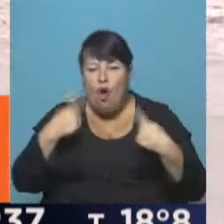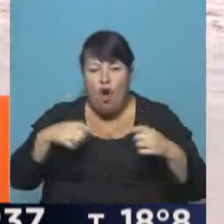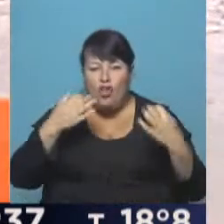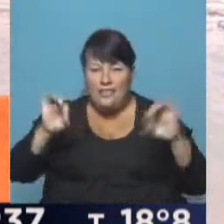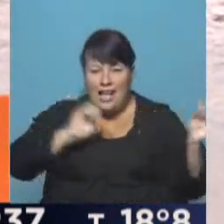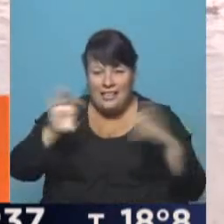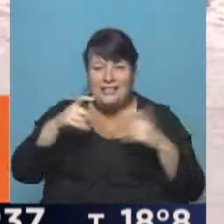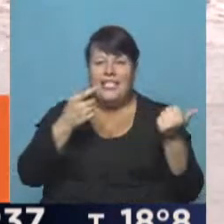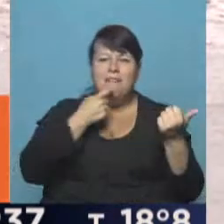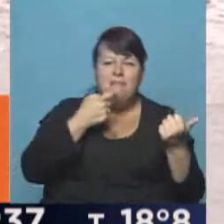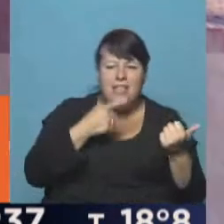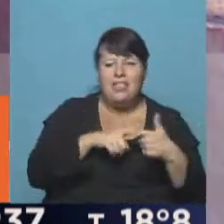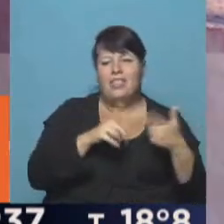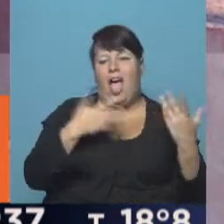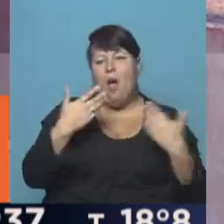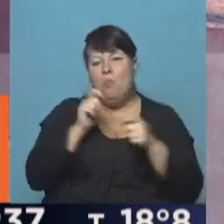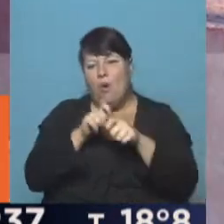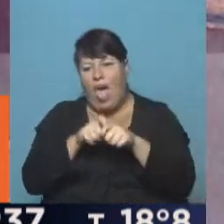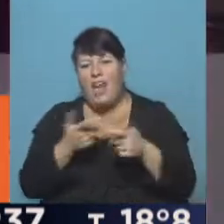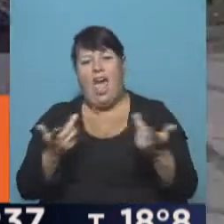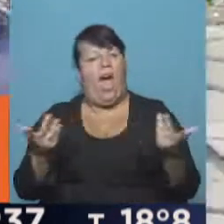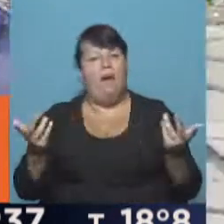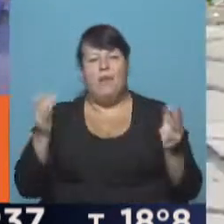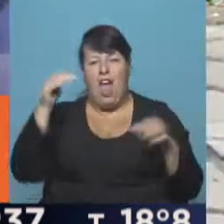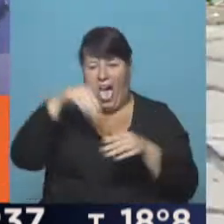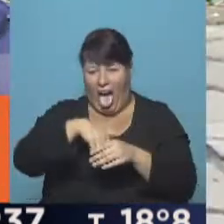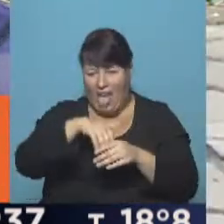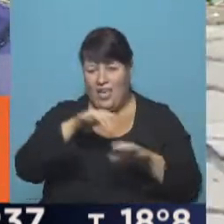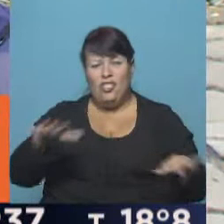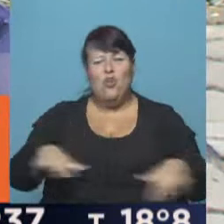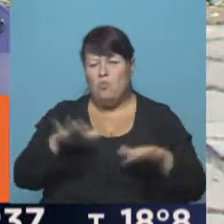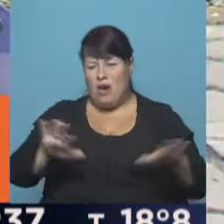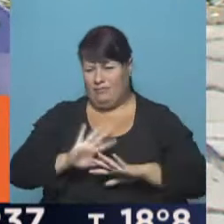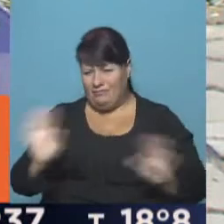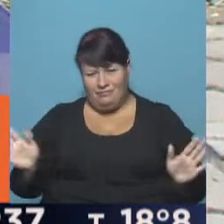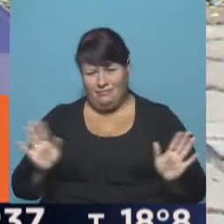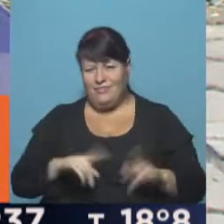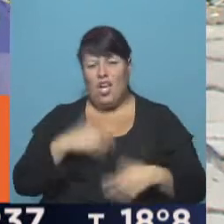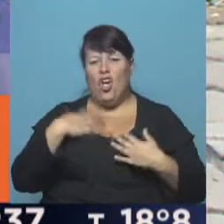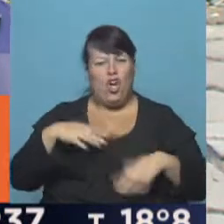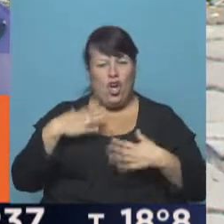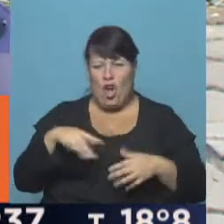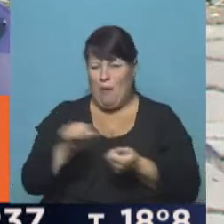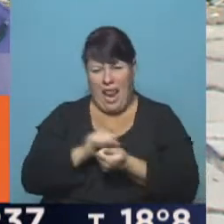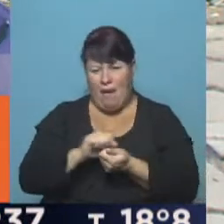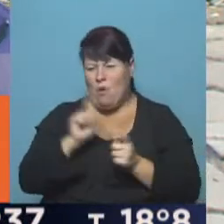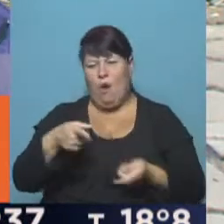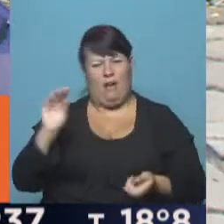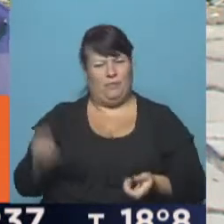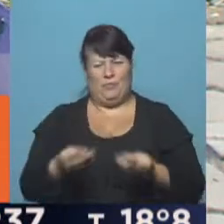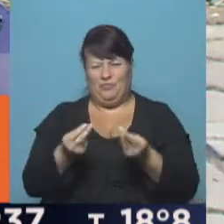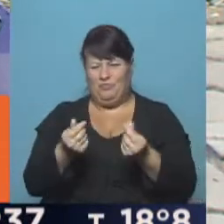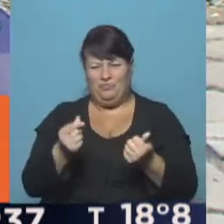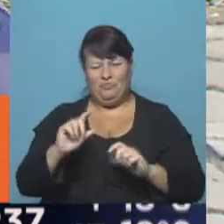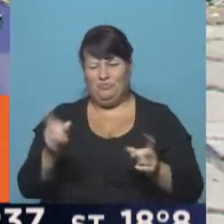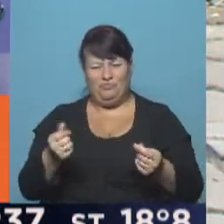aquellas cosas de metal que por ahí se pueden reparar, pero adentro no, los muebles no sirven nada, la ropa había que lavarla, pero igual queda muy